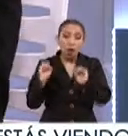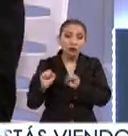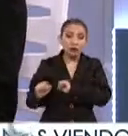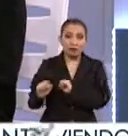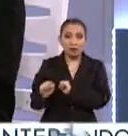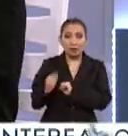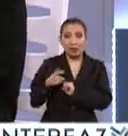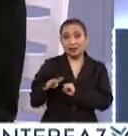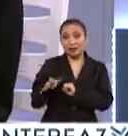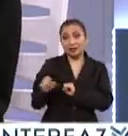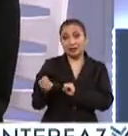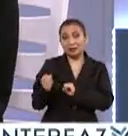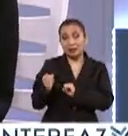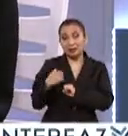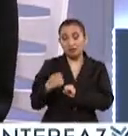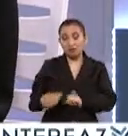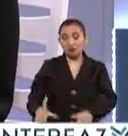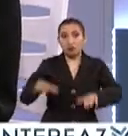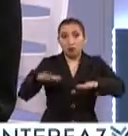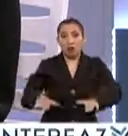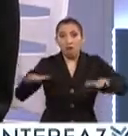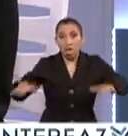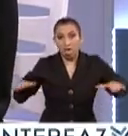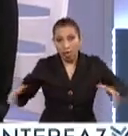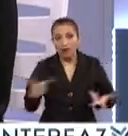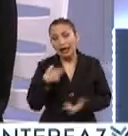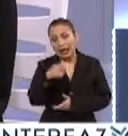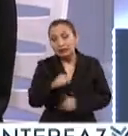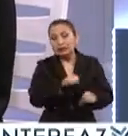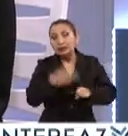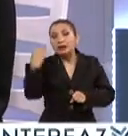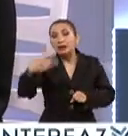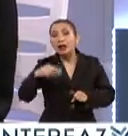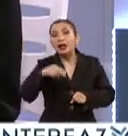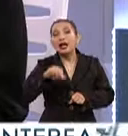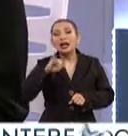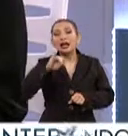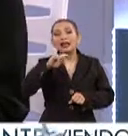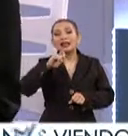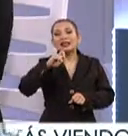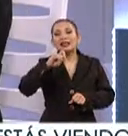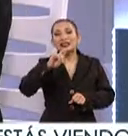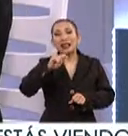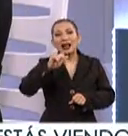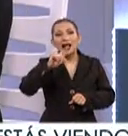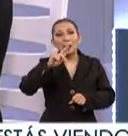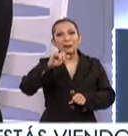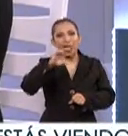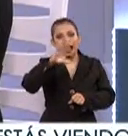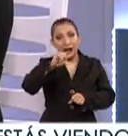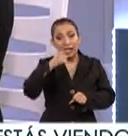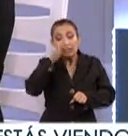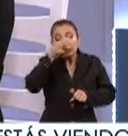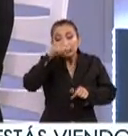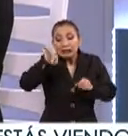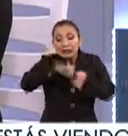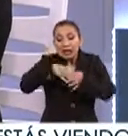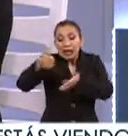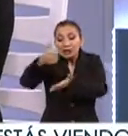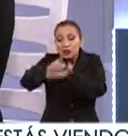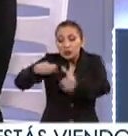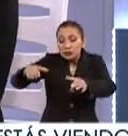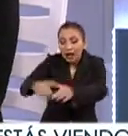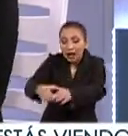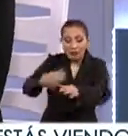sismo como el del 19 de septiembre de 2017. A esos sismos les llamamos intraplaca y quedan mucho más cerca de las poblaciones